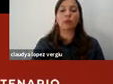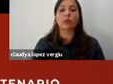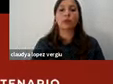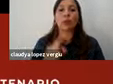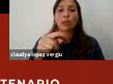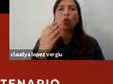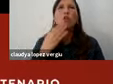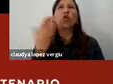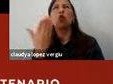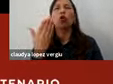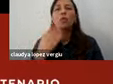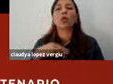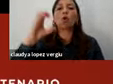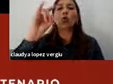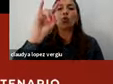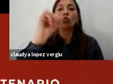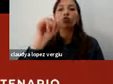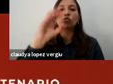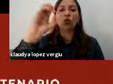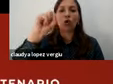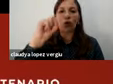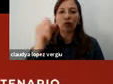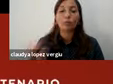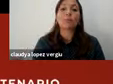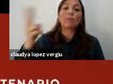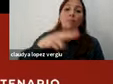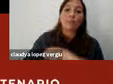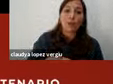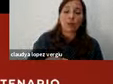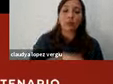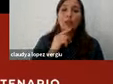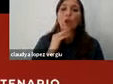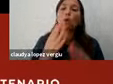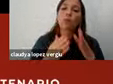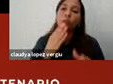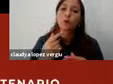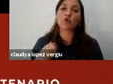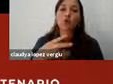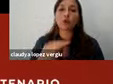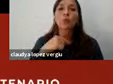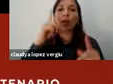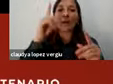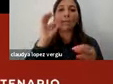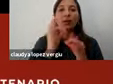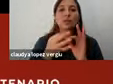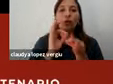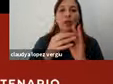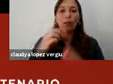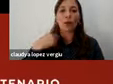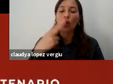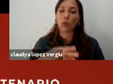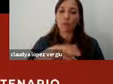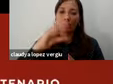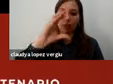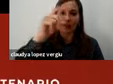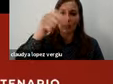en Ollantaytambo, Cusco. Adicionalmente, se les informa que estamos contando con la presencia de Claudia López,